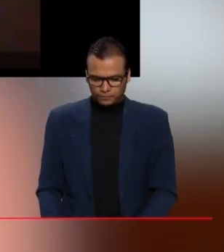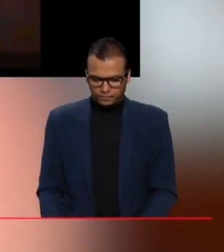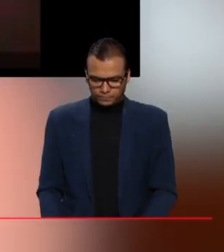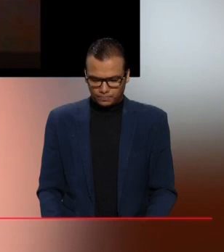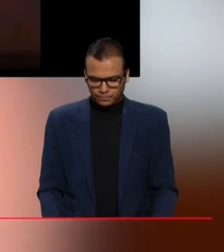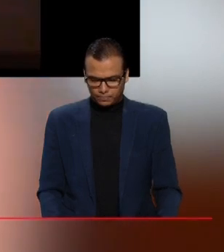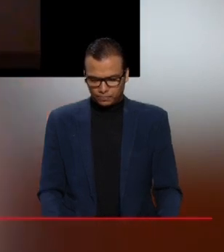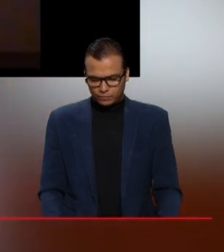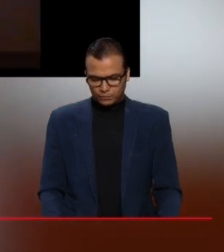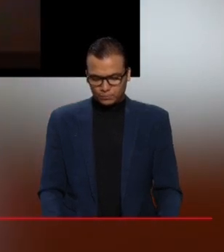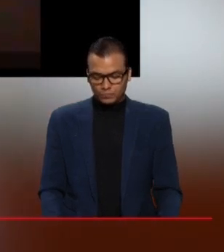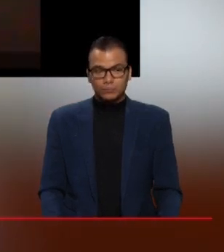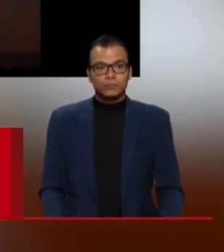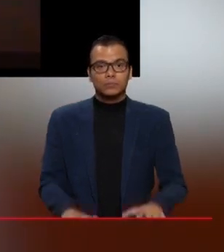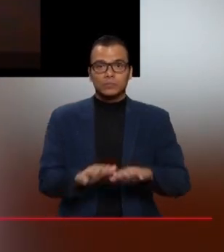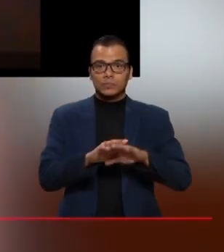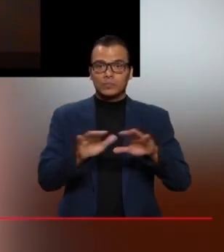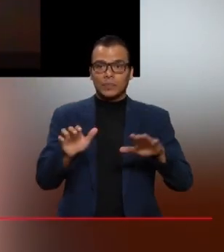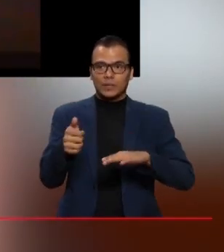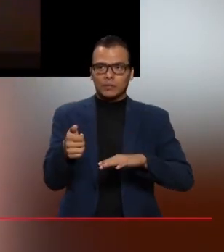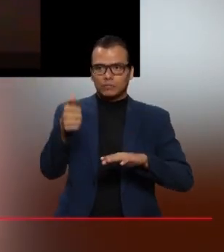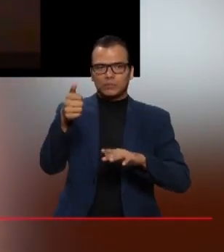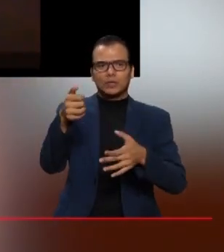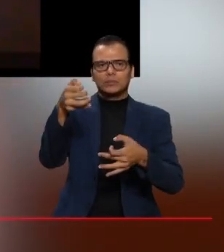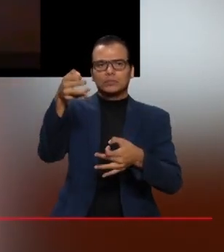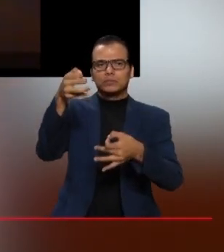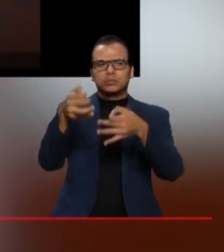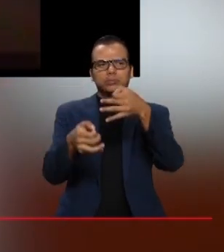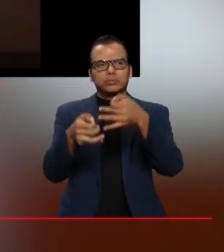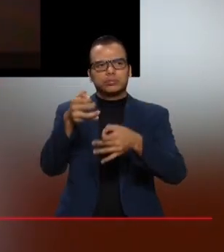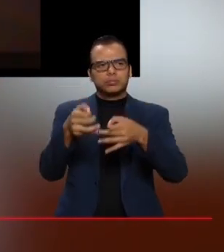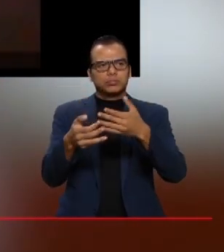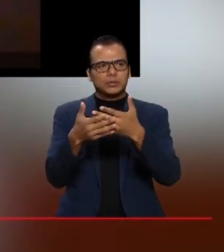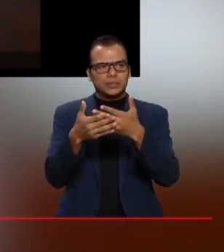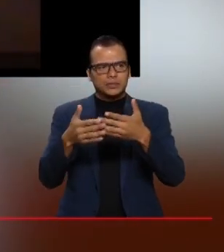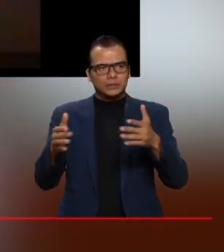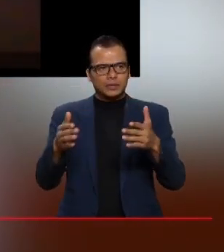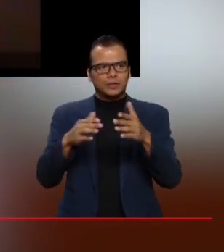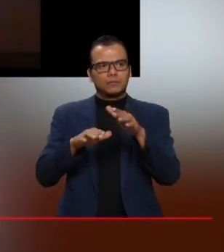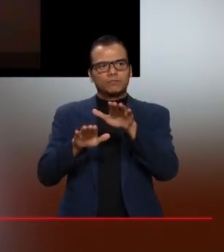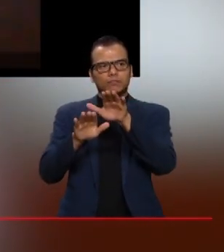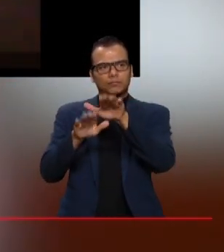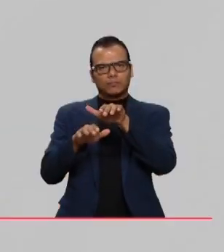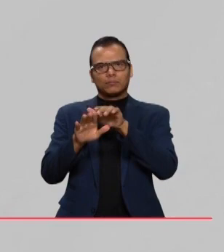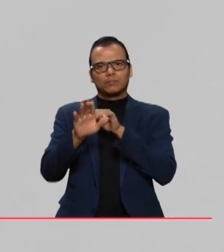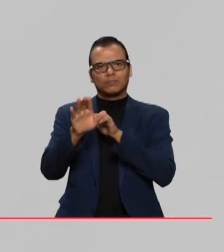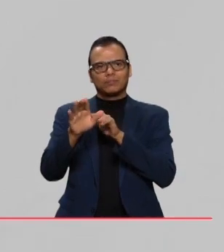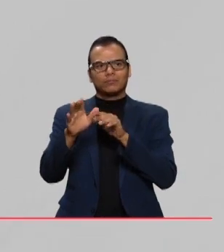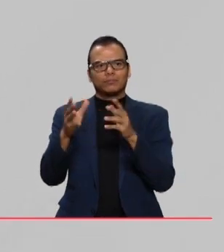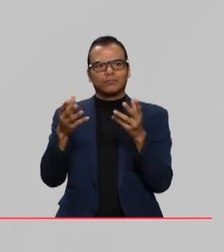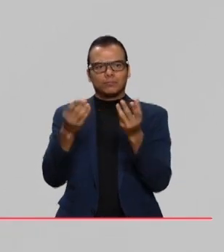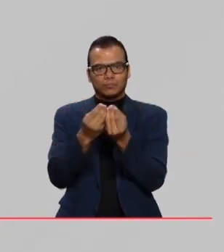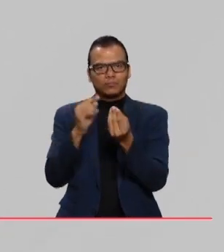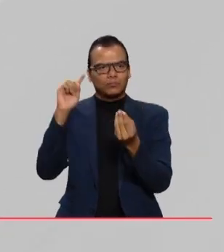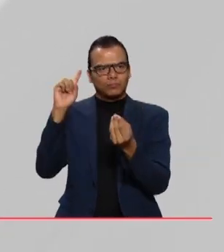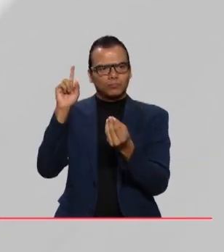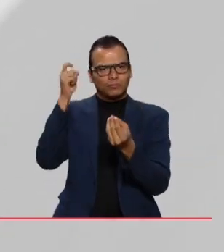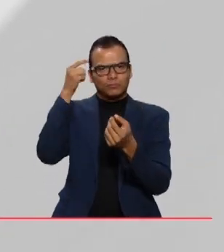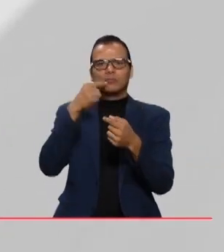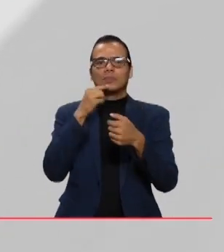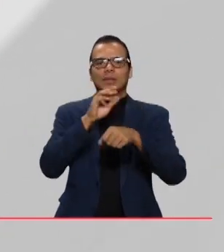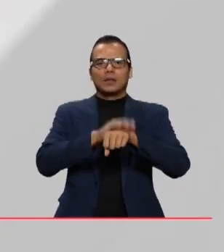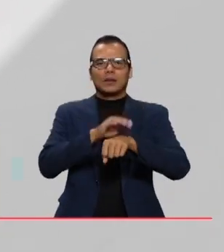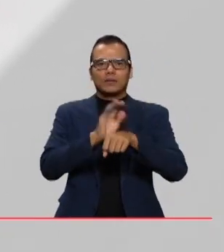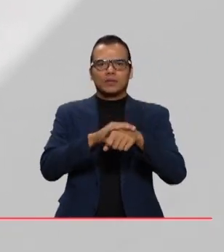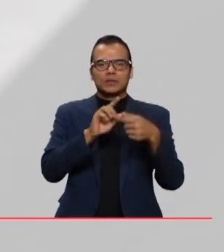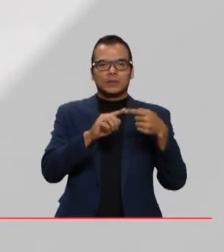De primera instancia de la Corte Suprema de Justicia, administrando justicia en nombre de la República y por autoridad de la ley, resuelve primero condenar a